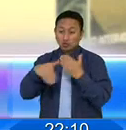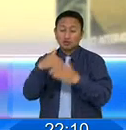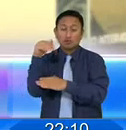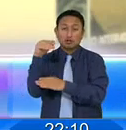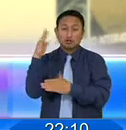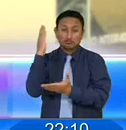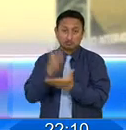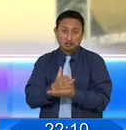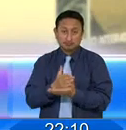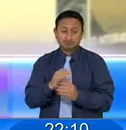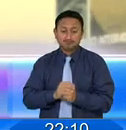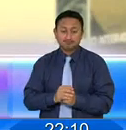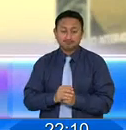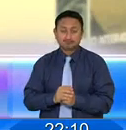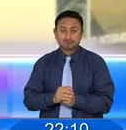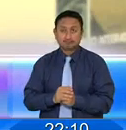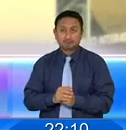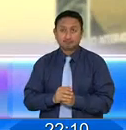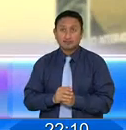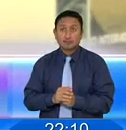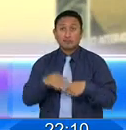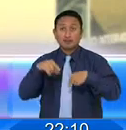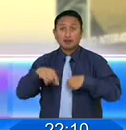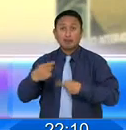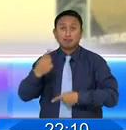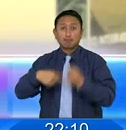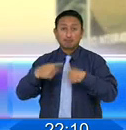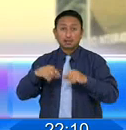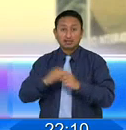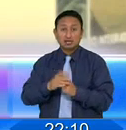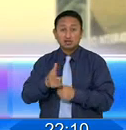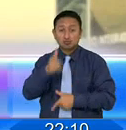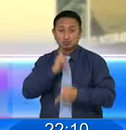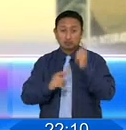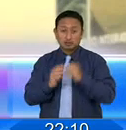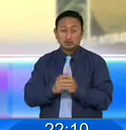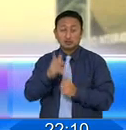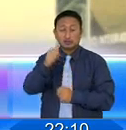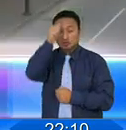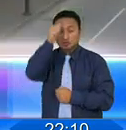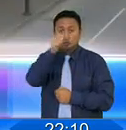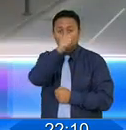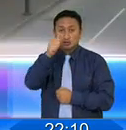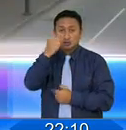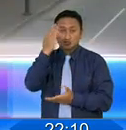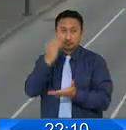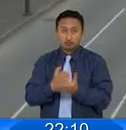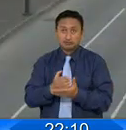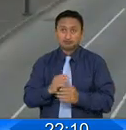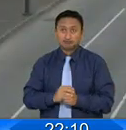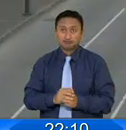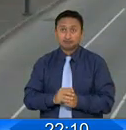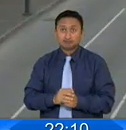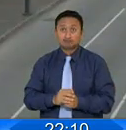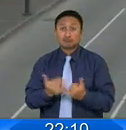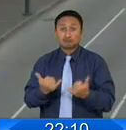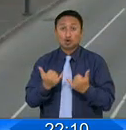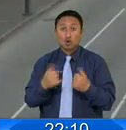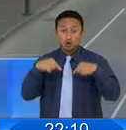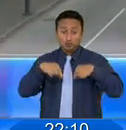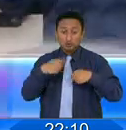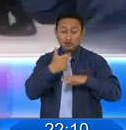nacional. Se mantiene suspendida la venta de licor los días domingos. Esto a fin de no perder lo ganado, pues según